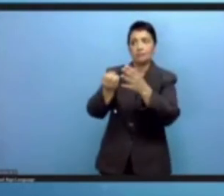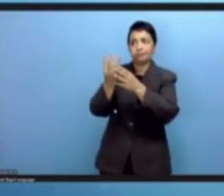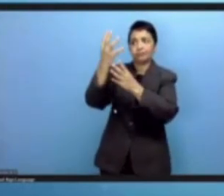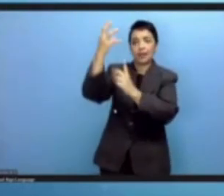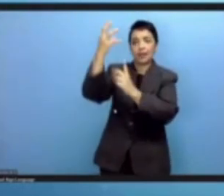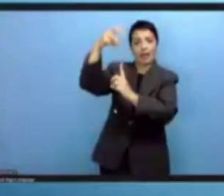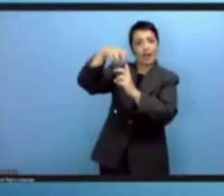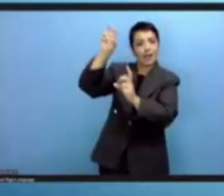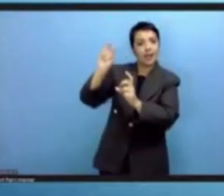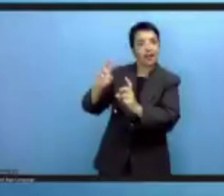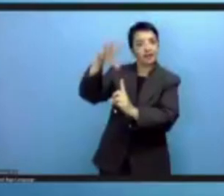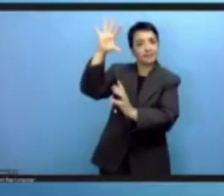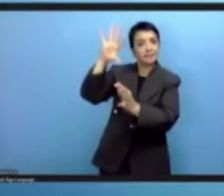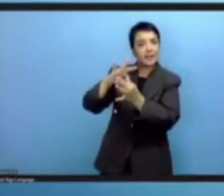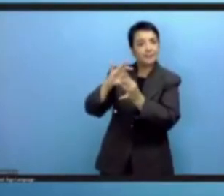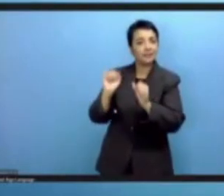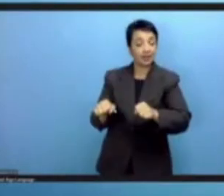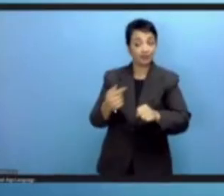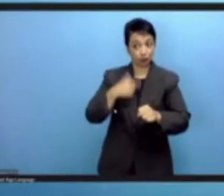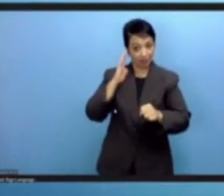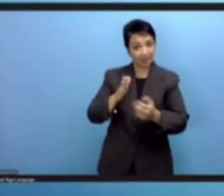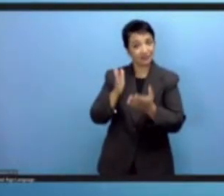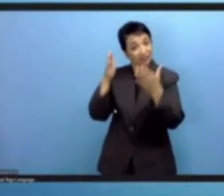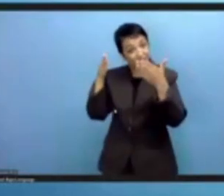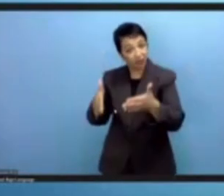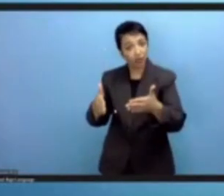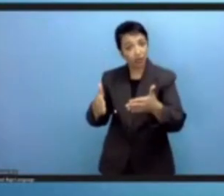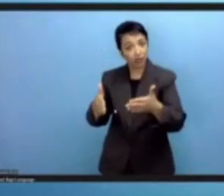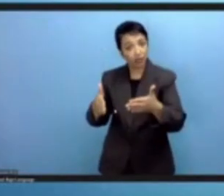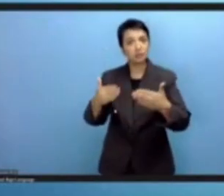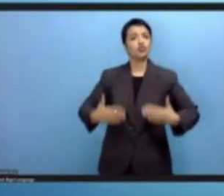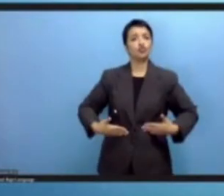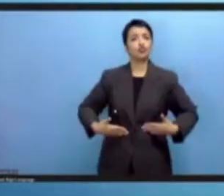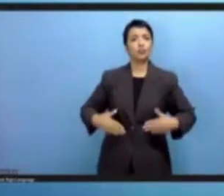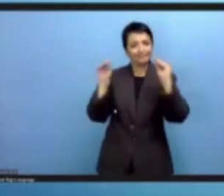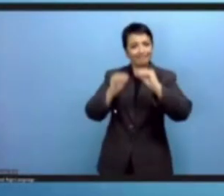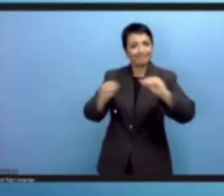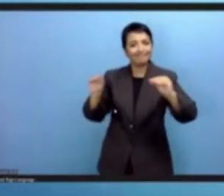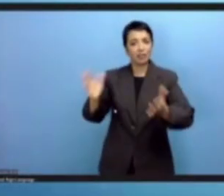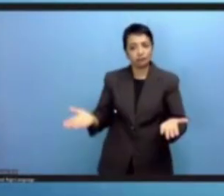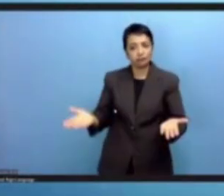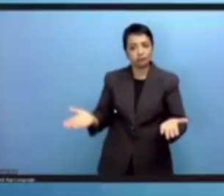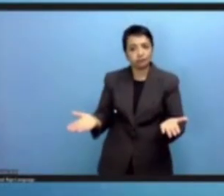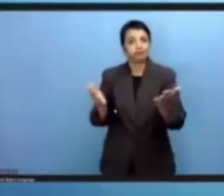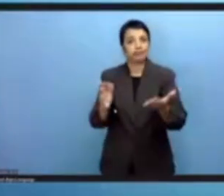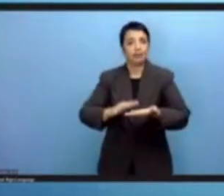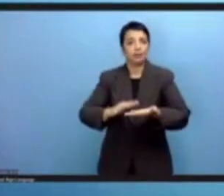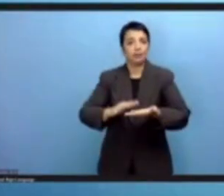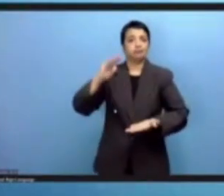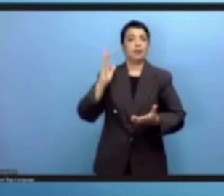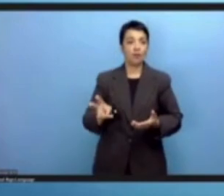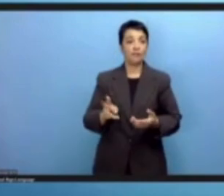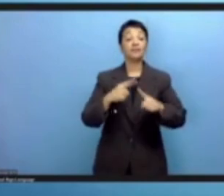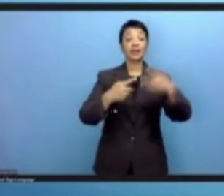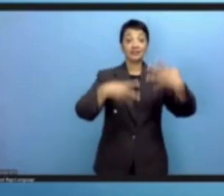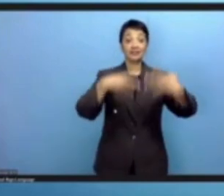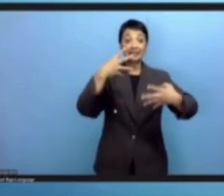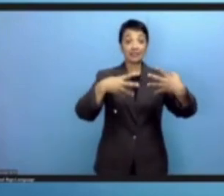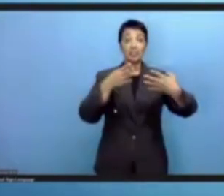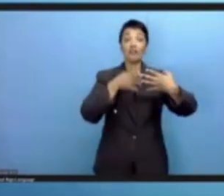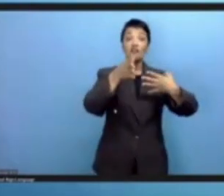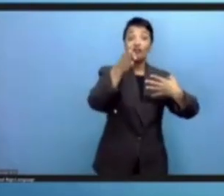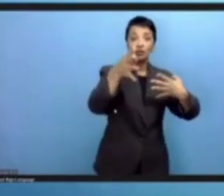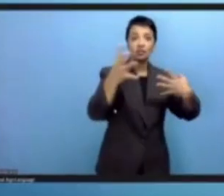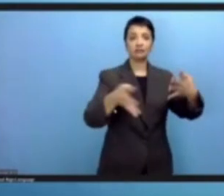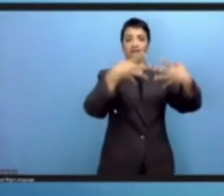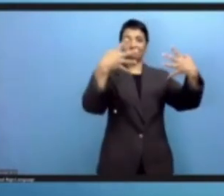África entonces en esas áreas debemos crear las capacidades humanas y también debemos crear los conjuntos de